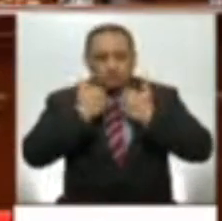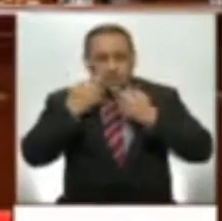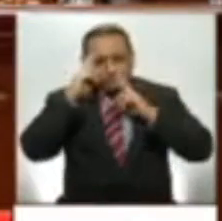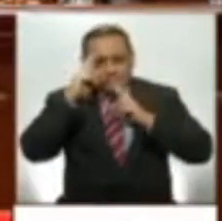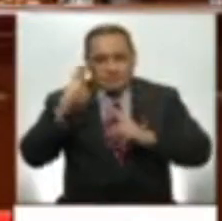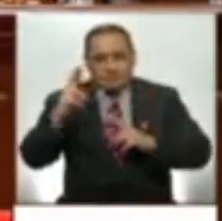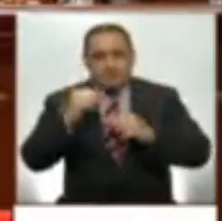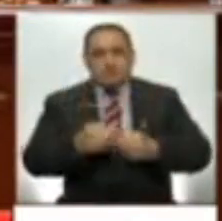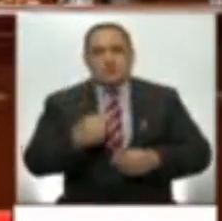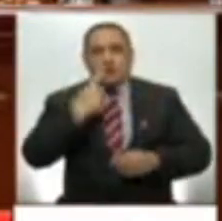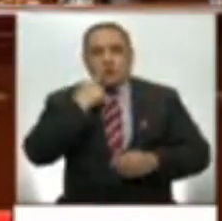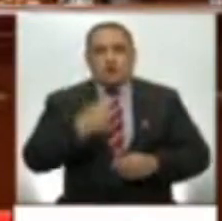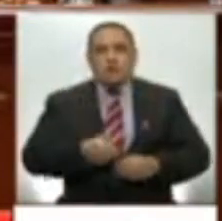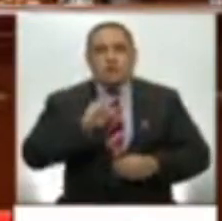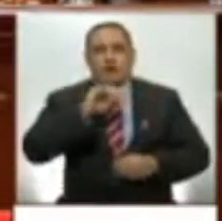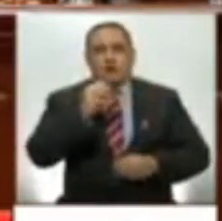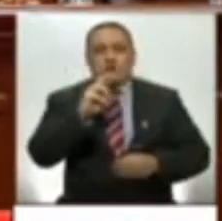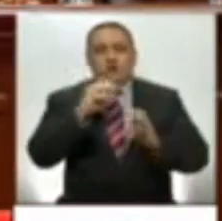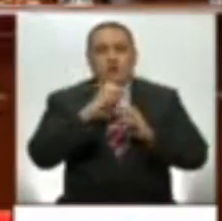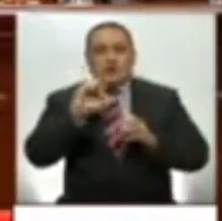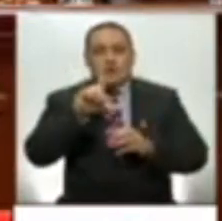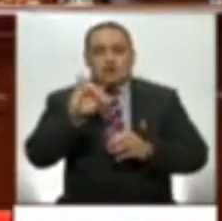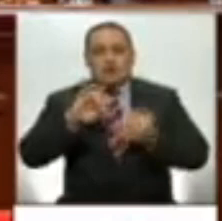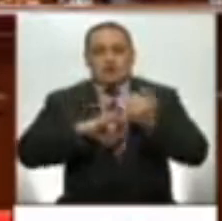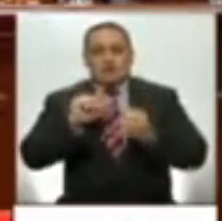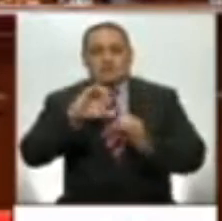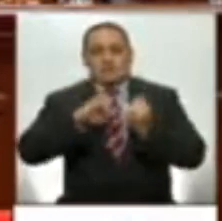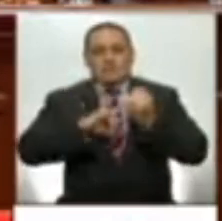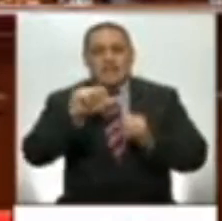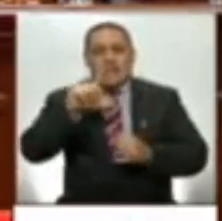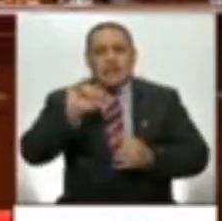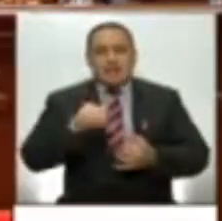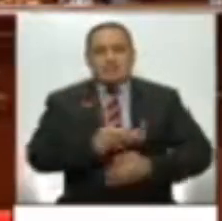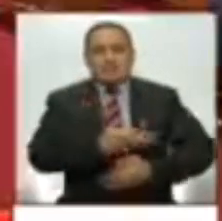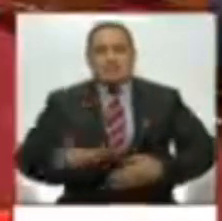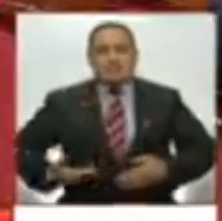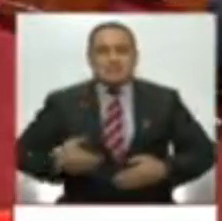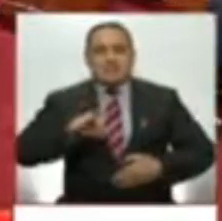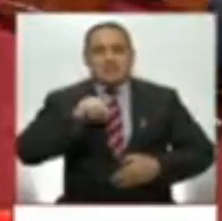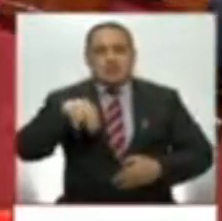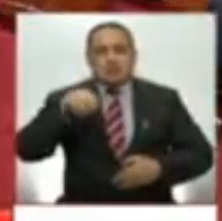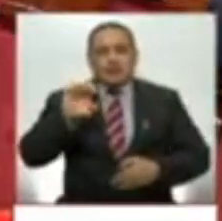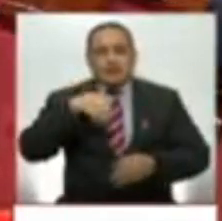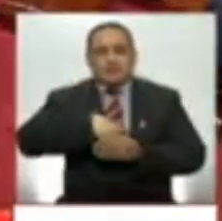respeto. Atentamente, Jorge Luis Salas Arenas, presidente del Jurado Nacional de Elecciones.